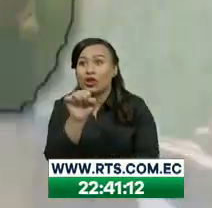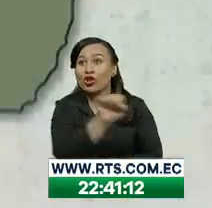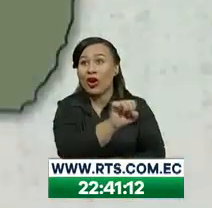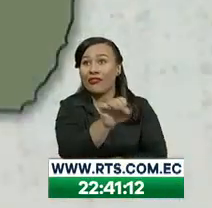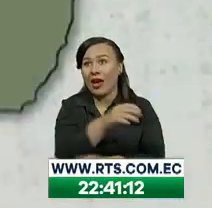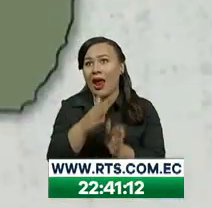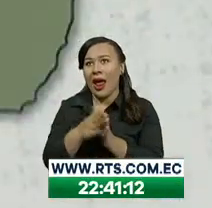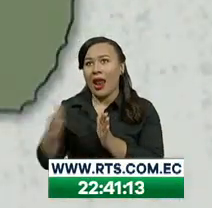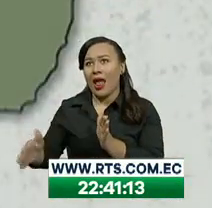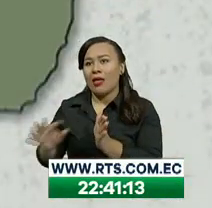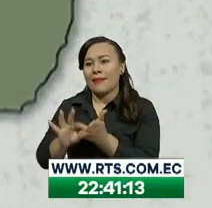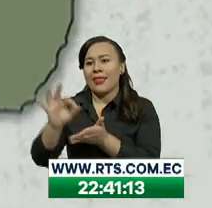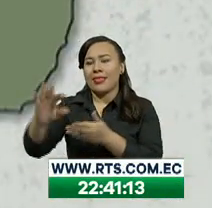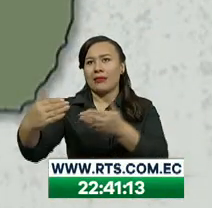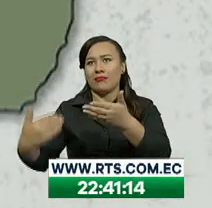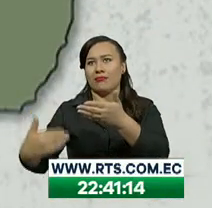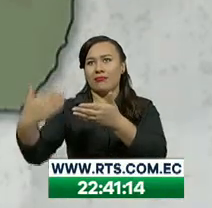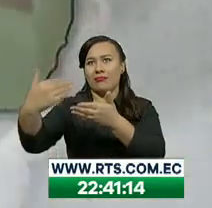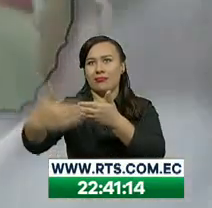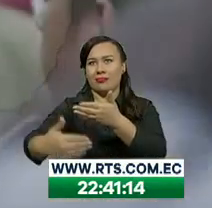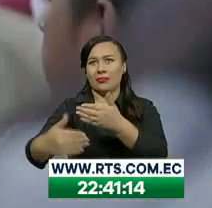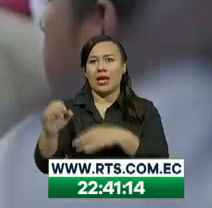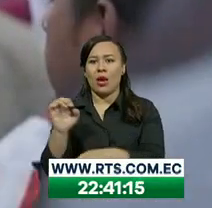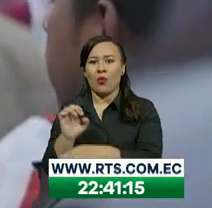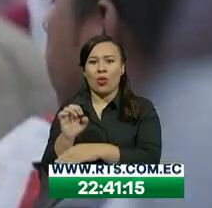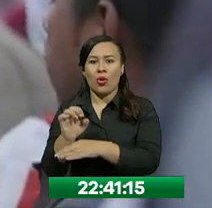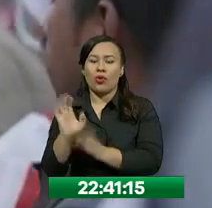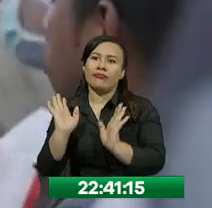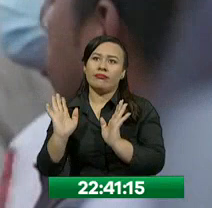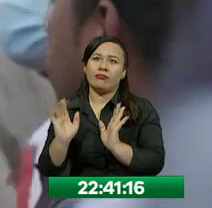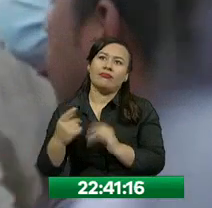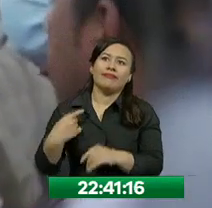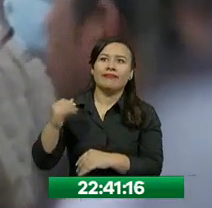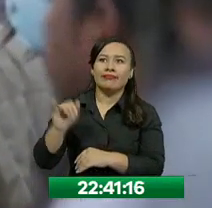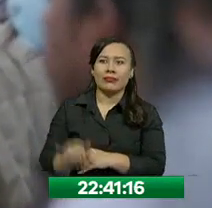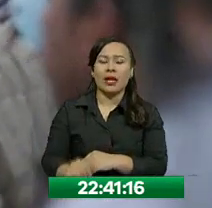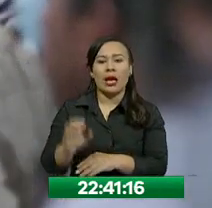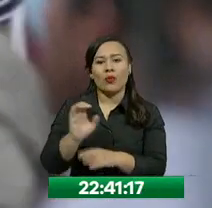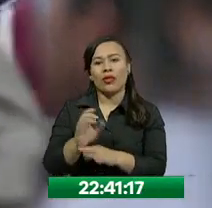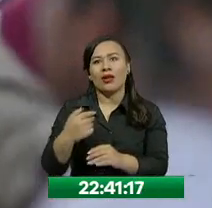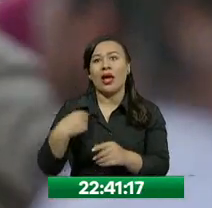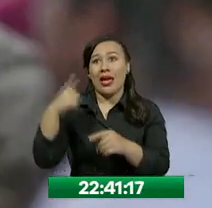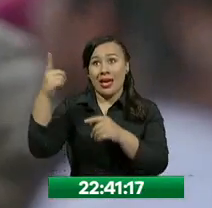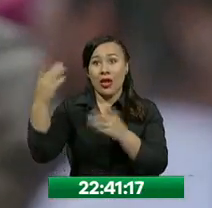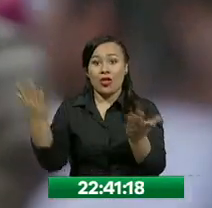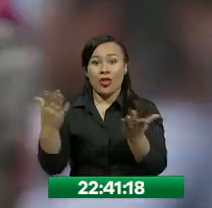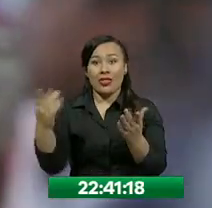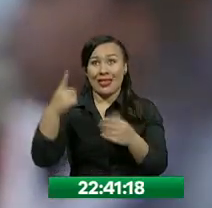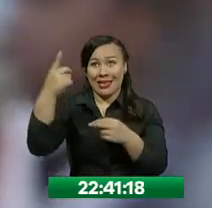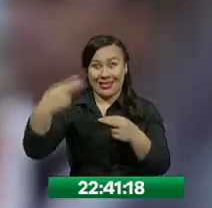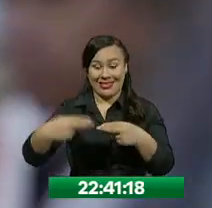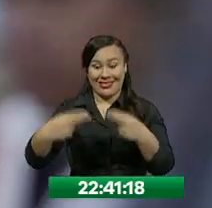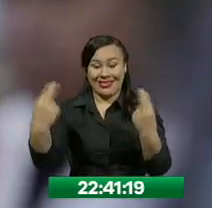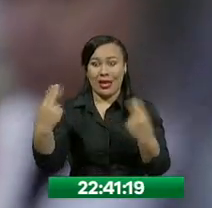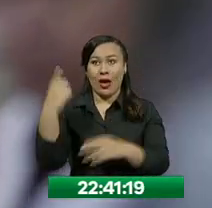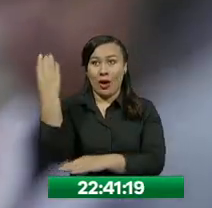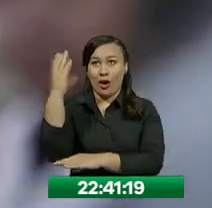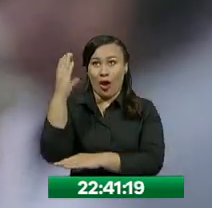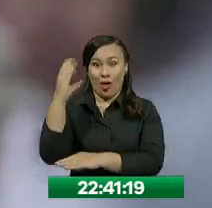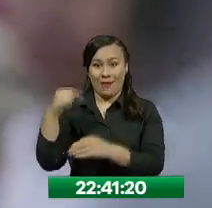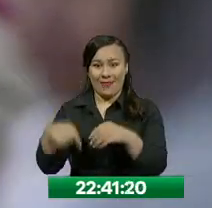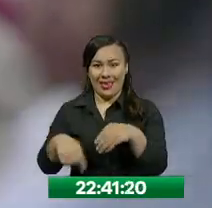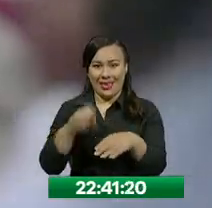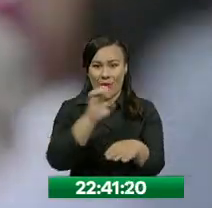Y me dejaron en la frontera con Ecuador. En el puente internacional de Rumichaca, que marca la frontera